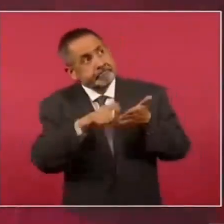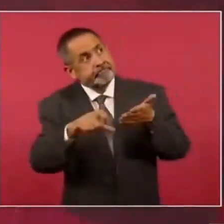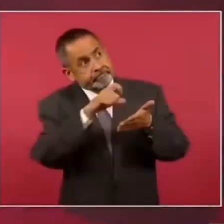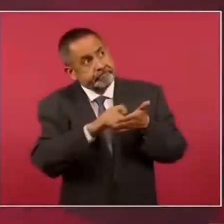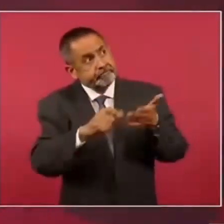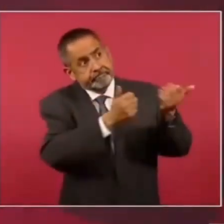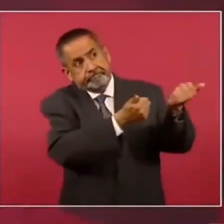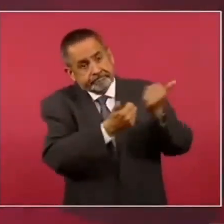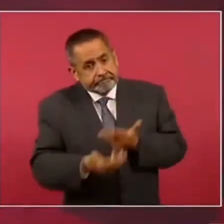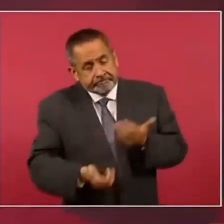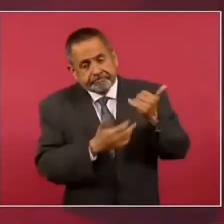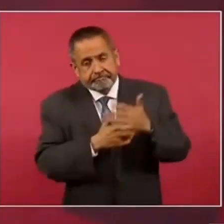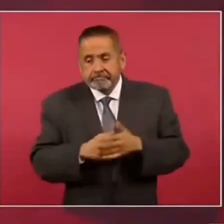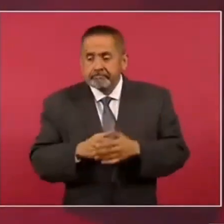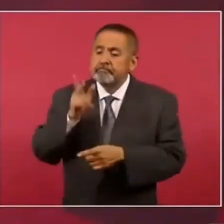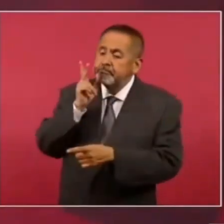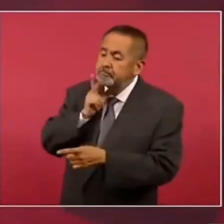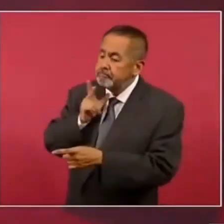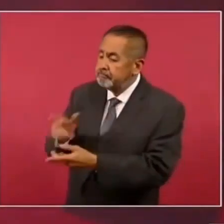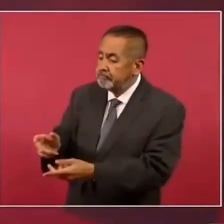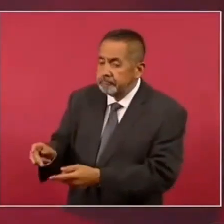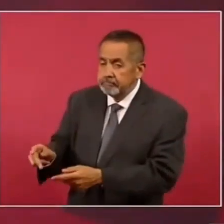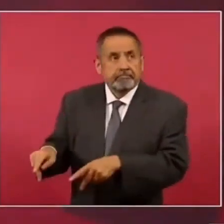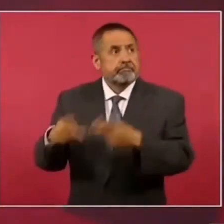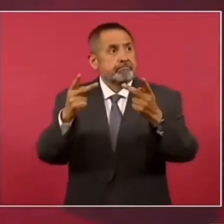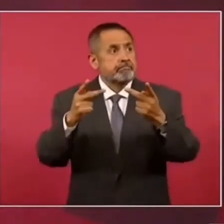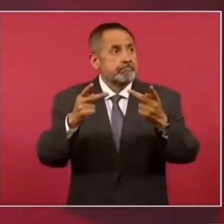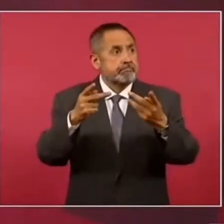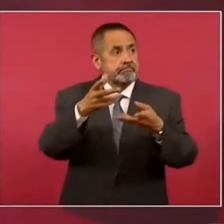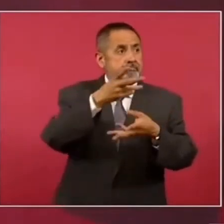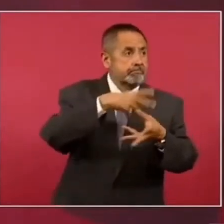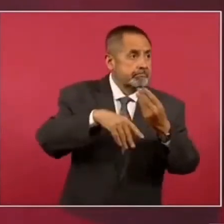petróleo crudo y comprábamos gasolinas.